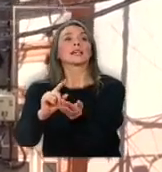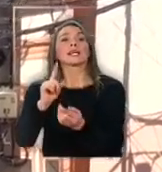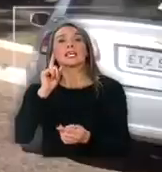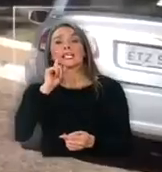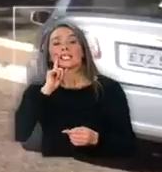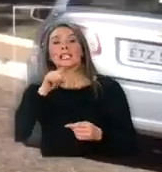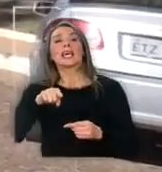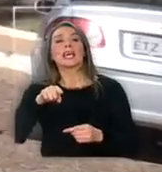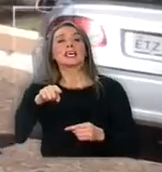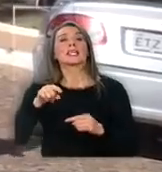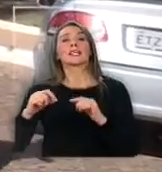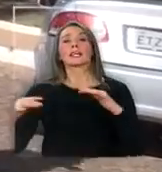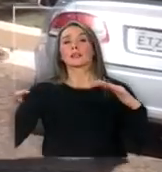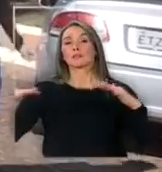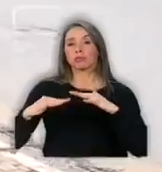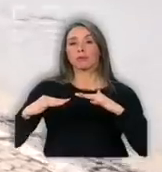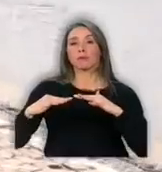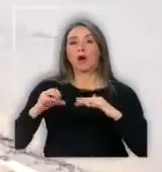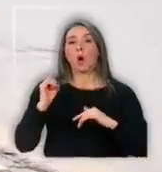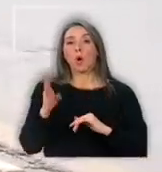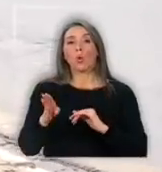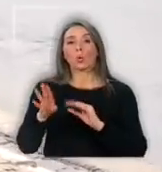partido a un club de aquí.